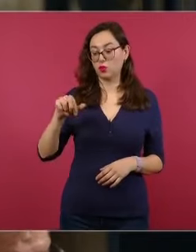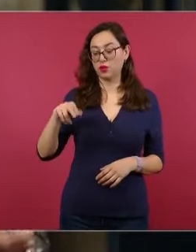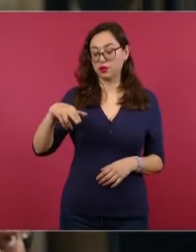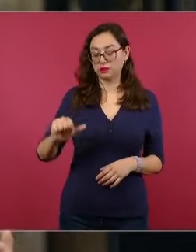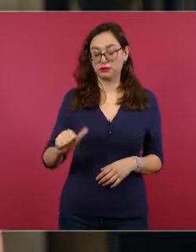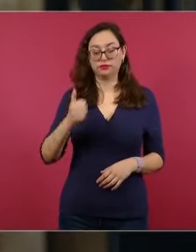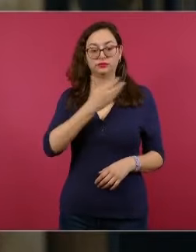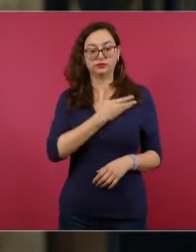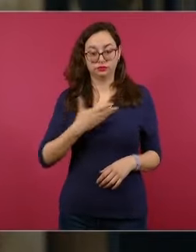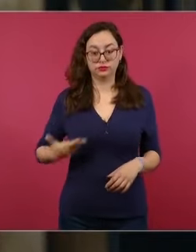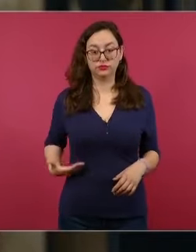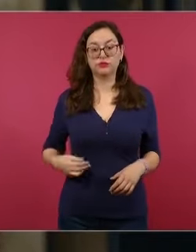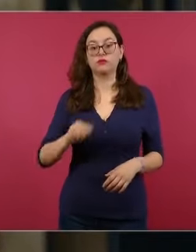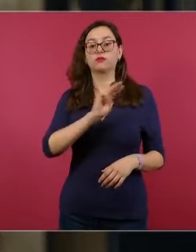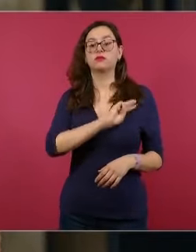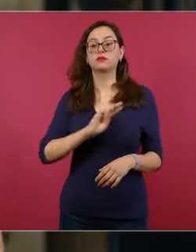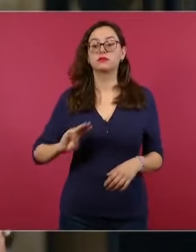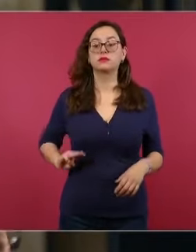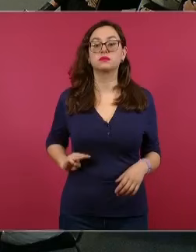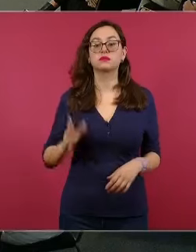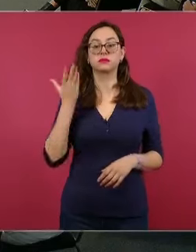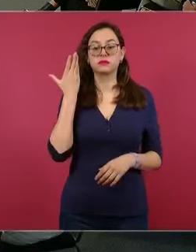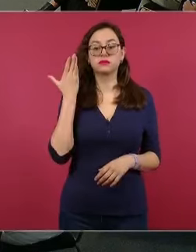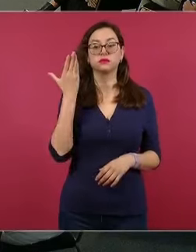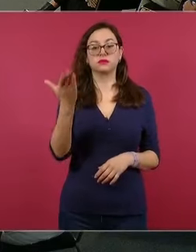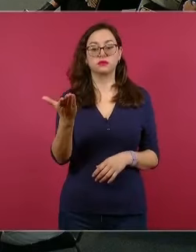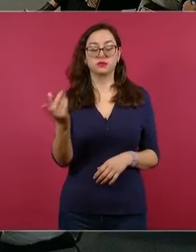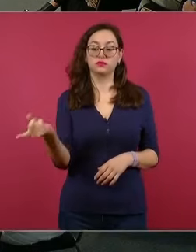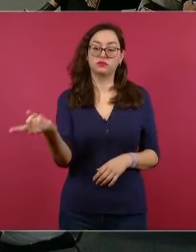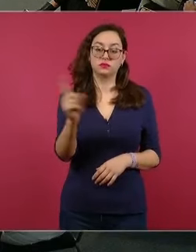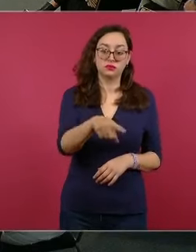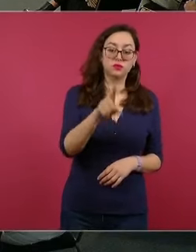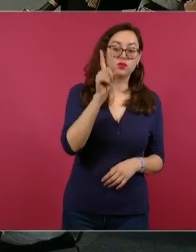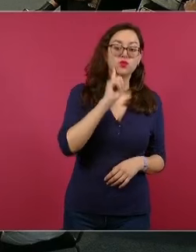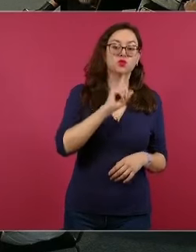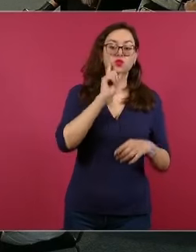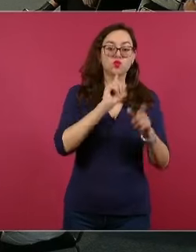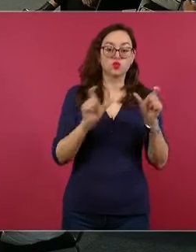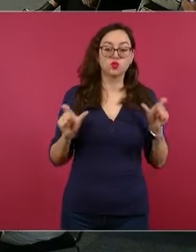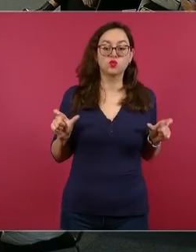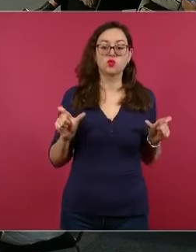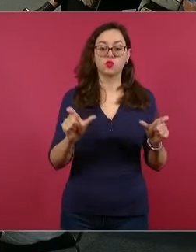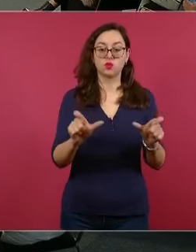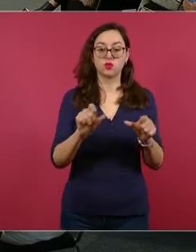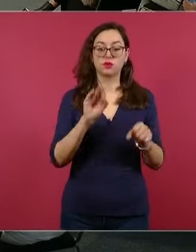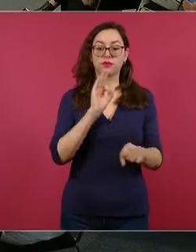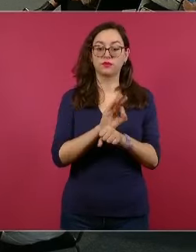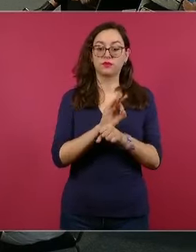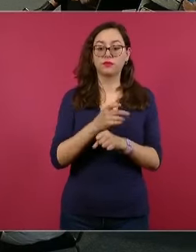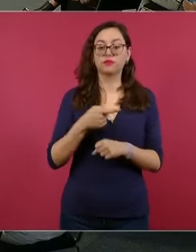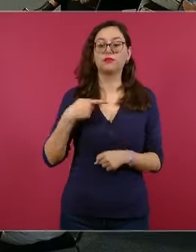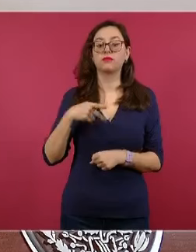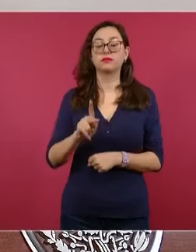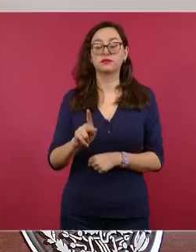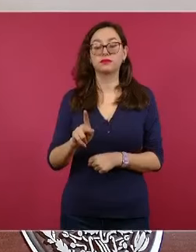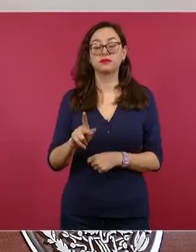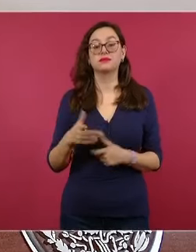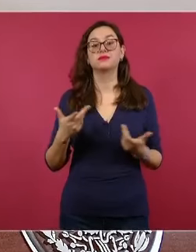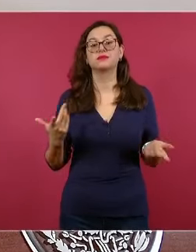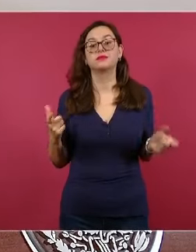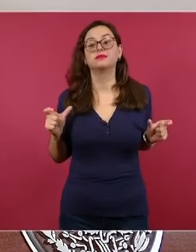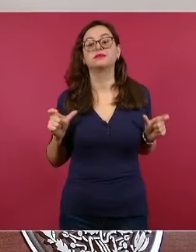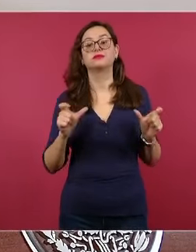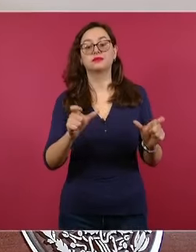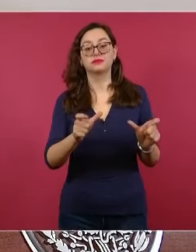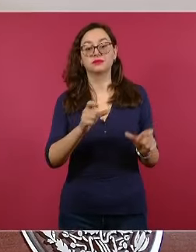Carlos Velázquez está solicitando protección El problema es que le quieren dar protección municipal o eh